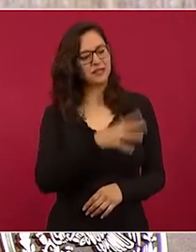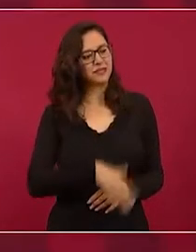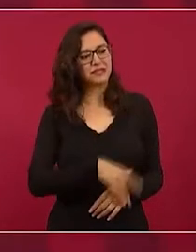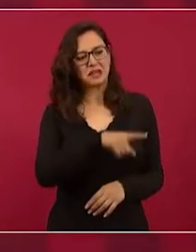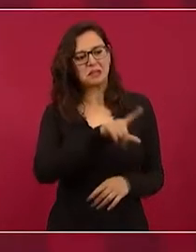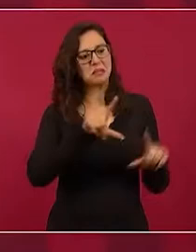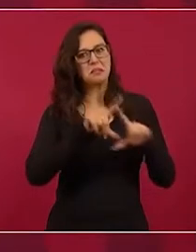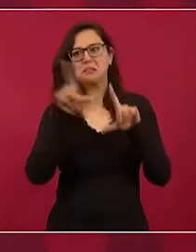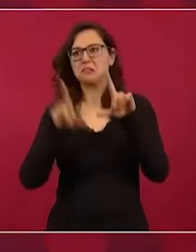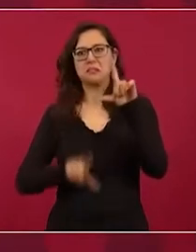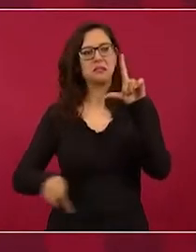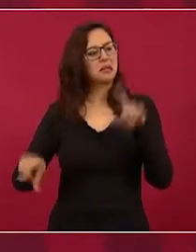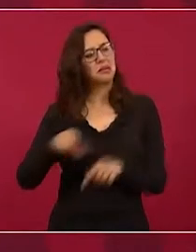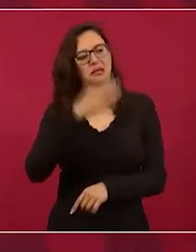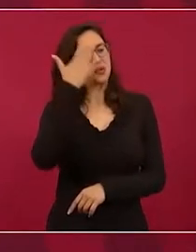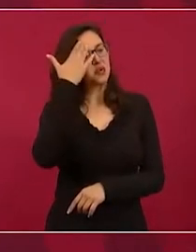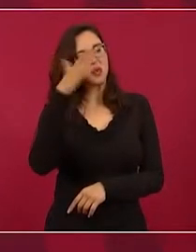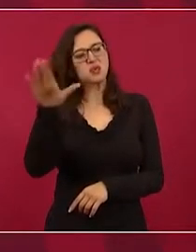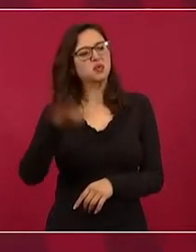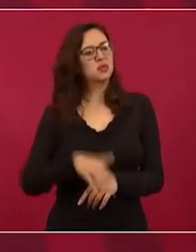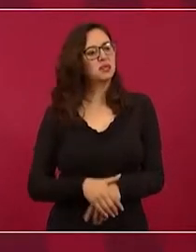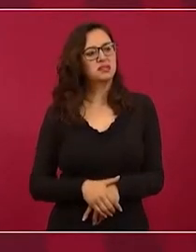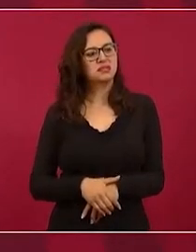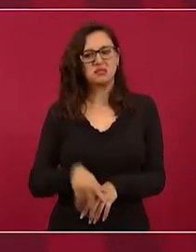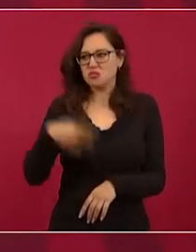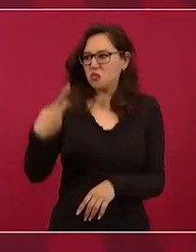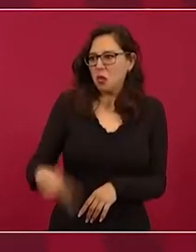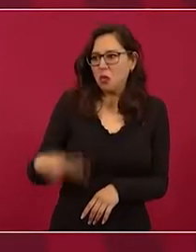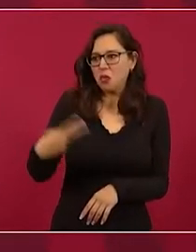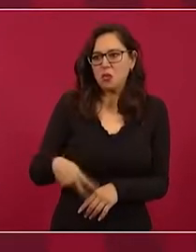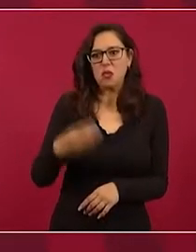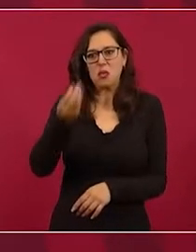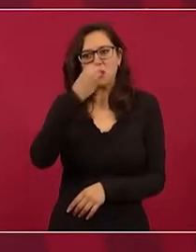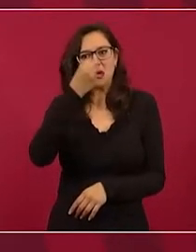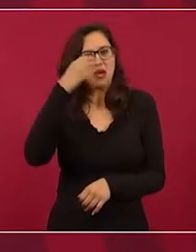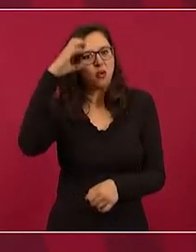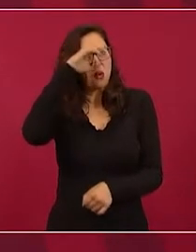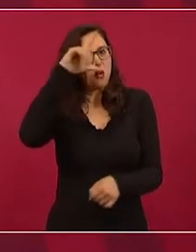México, las culturas de nuestro país,